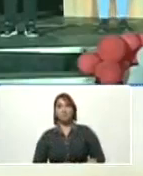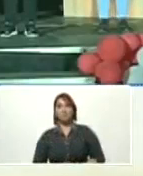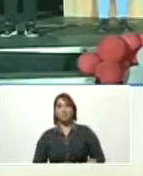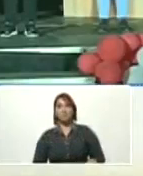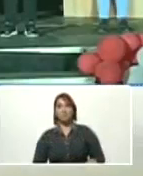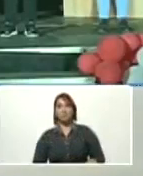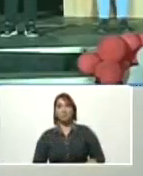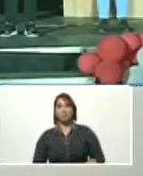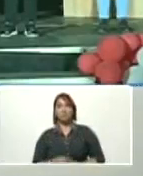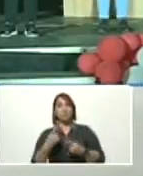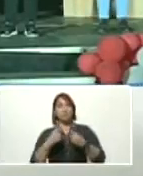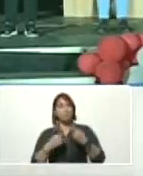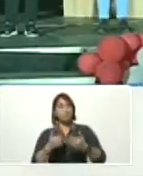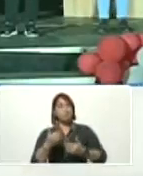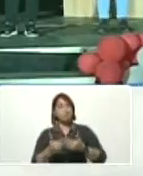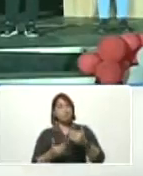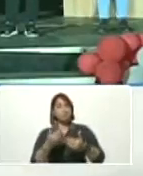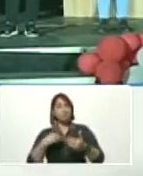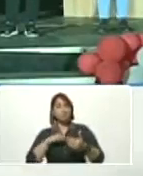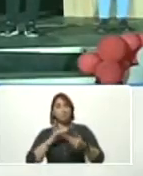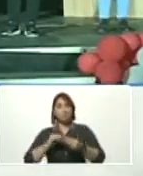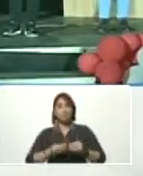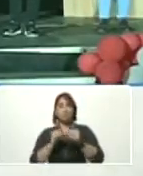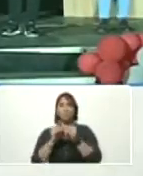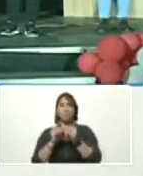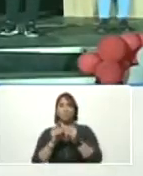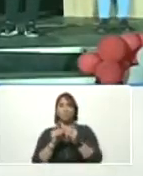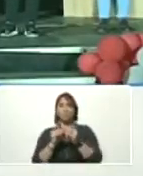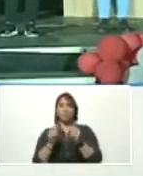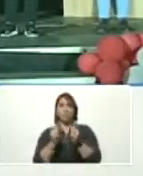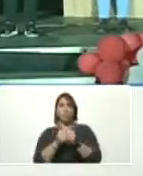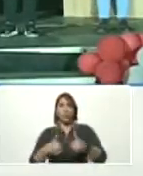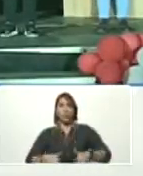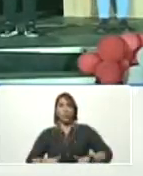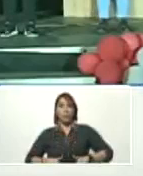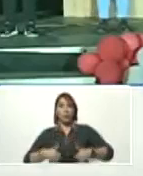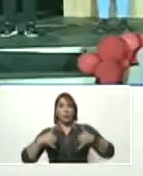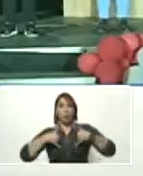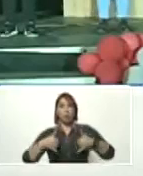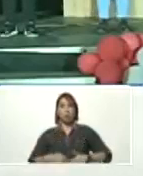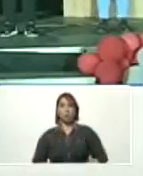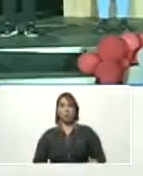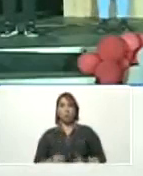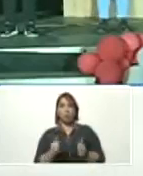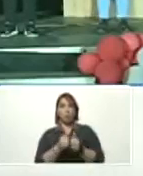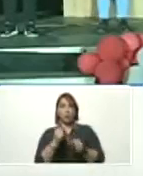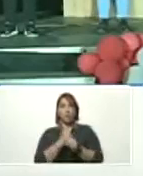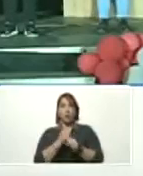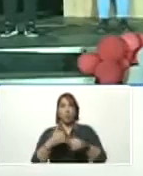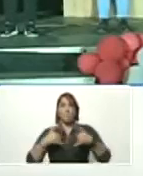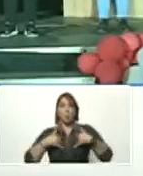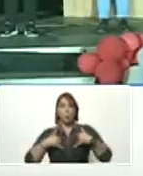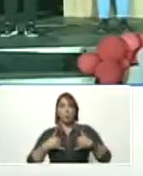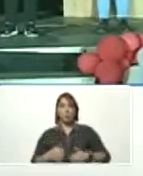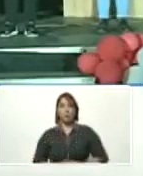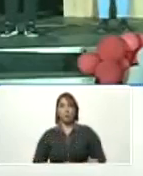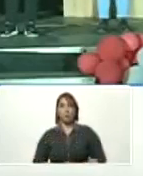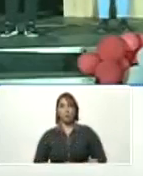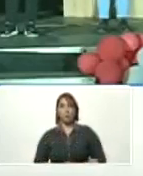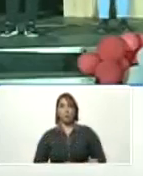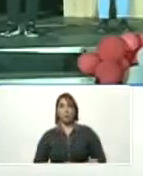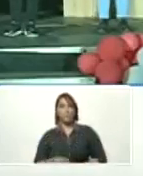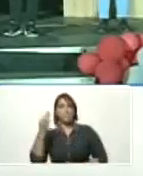Las cosas paso a paso vamos recuperando, con esfuerzo propio, con trabajo propio, con